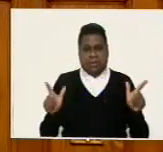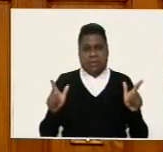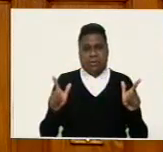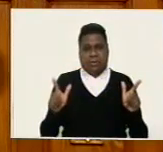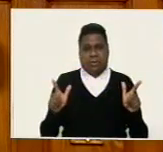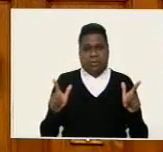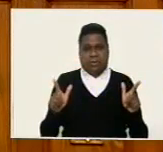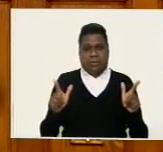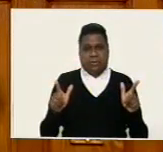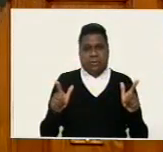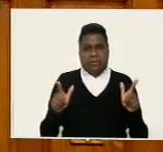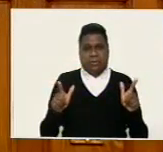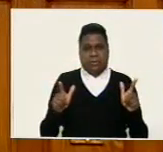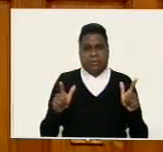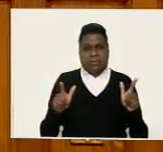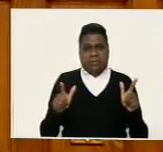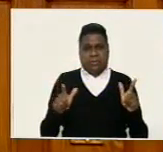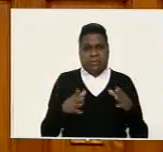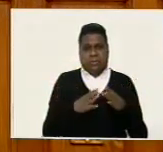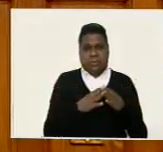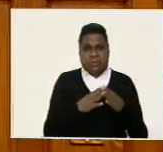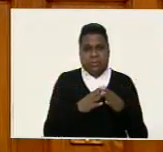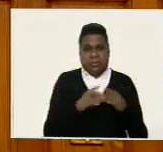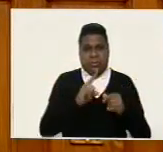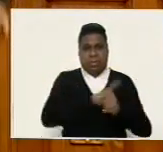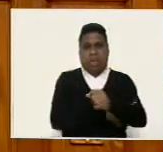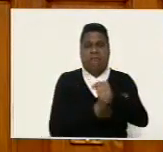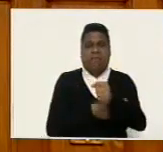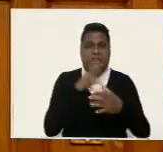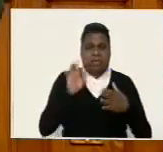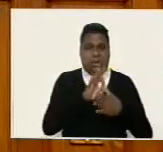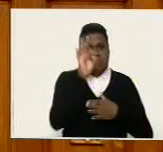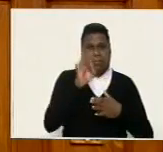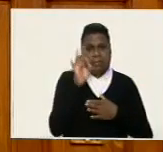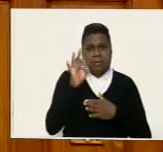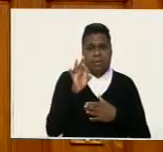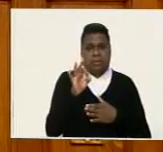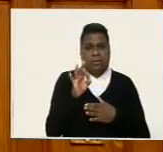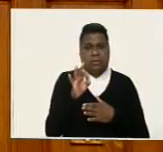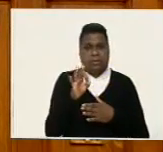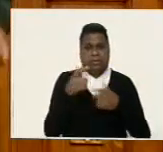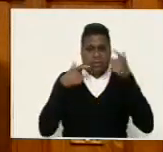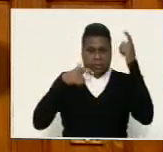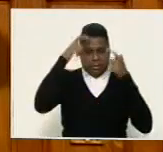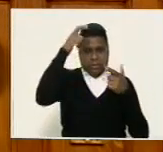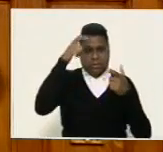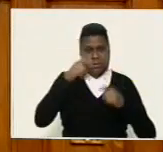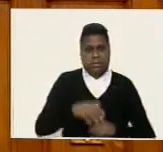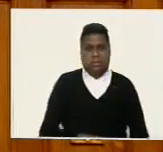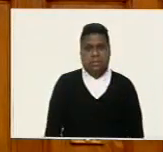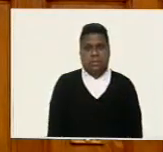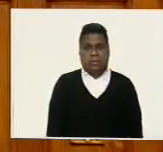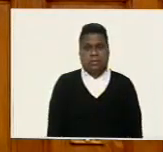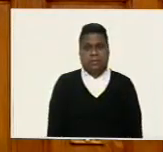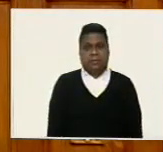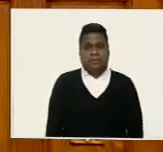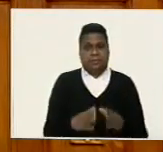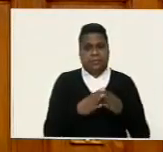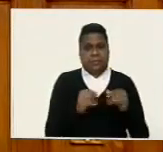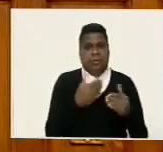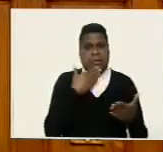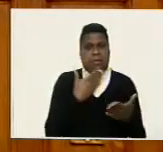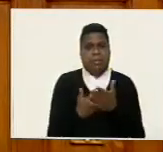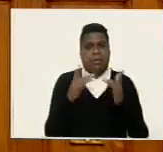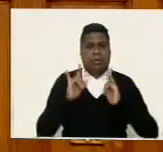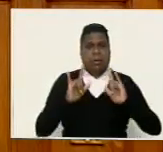la valentía y la moral de Bolívar, tenemos la fuerza y el espíritu de Chávez. Por lo tanto, camarada constituyente, les pido con el